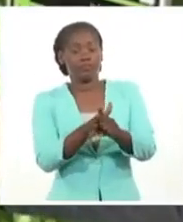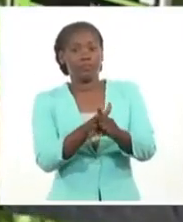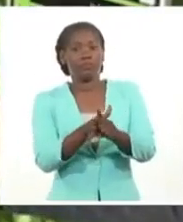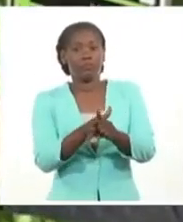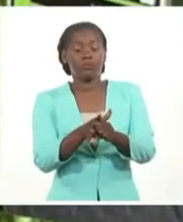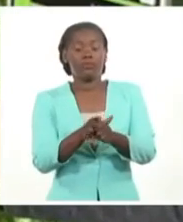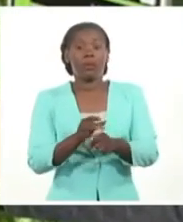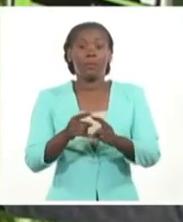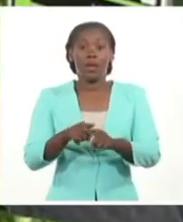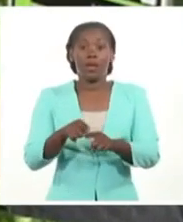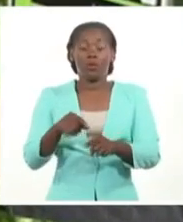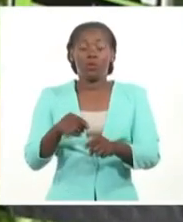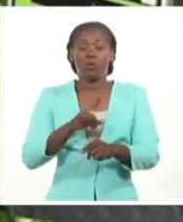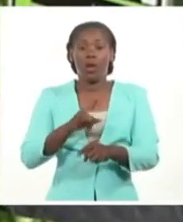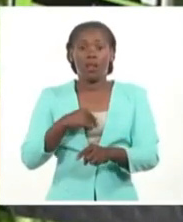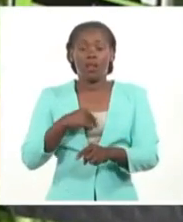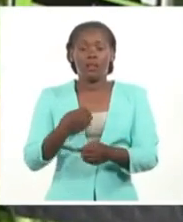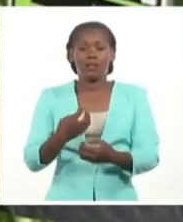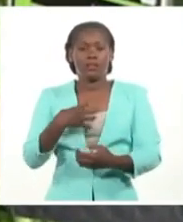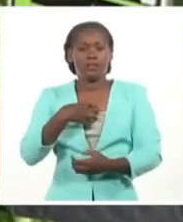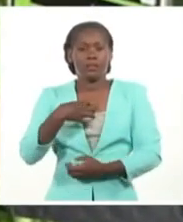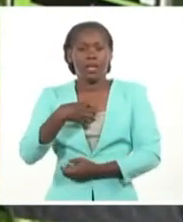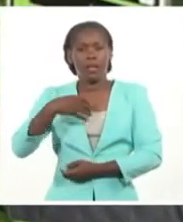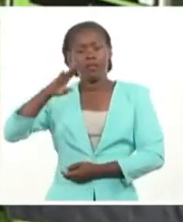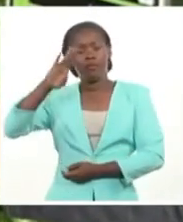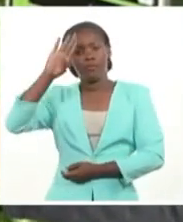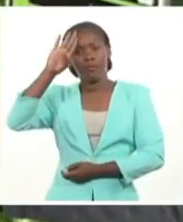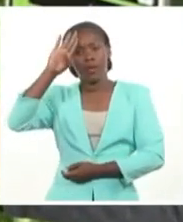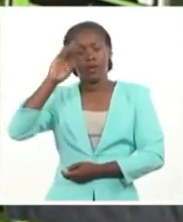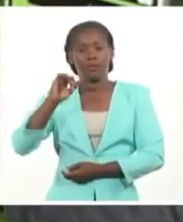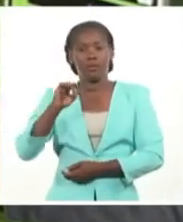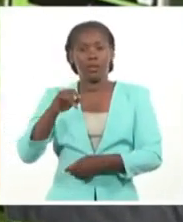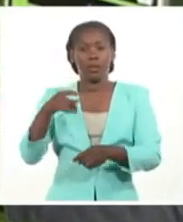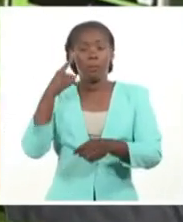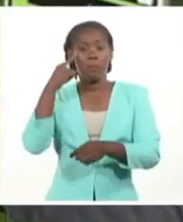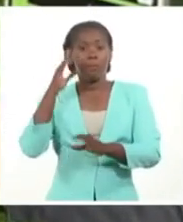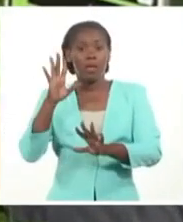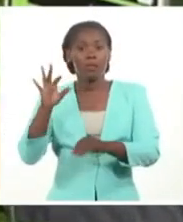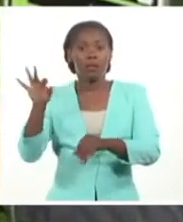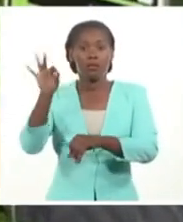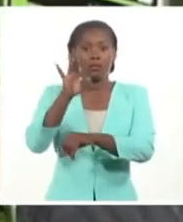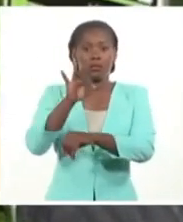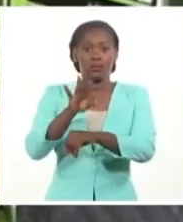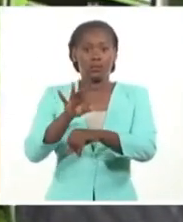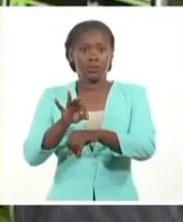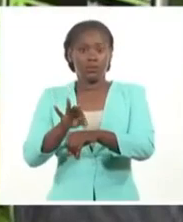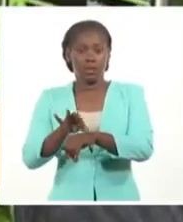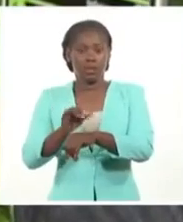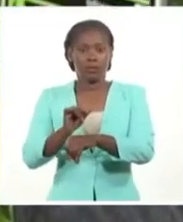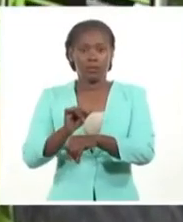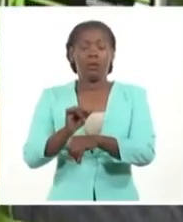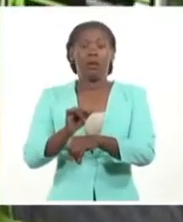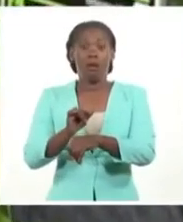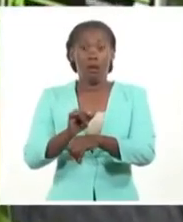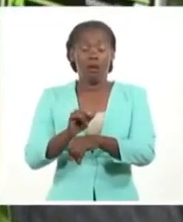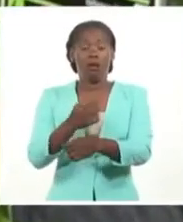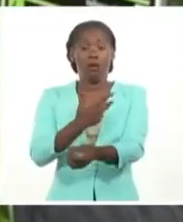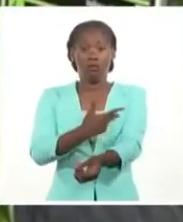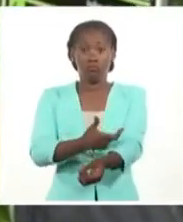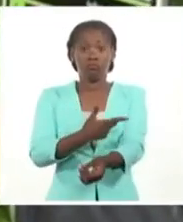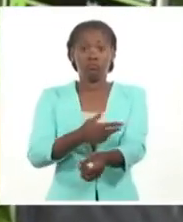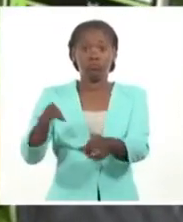febril que se ha añadido producto de un dengue que ha sido confirmado en la institución como un dengue